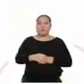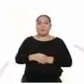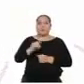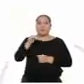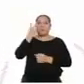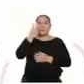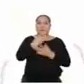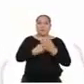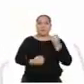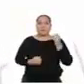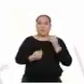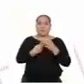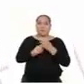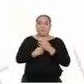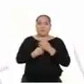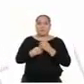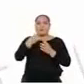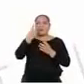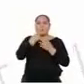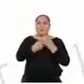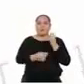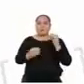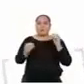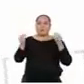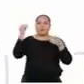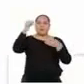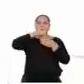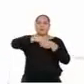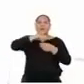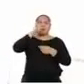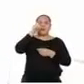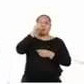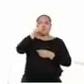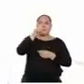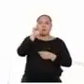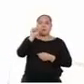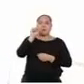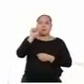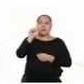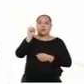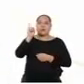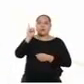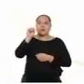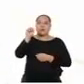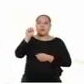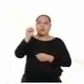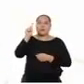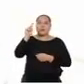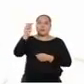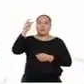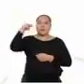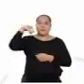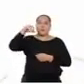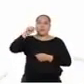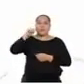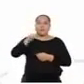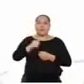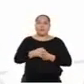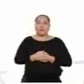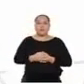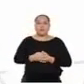ecuaciones pertenecen a un mismo sistema. Y existen muchas maneras de resolverlos.